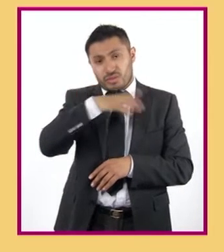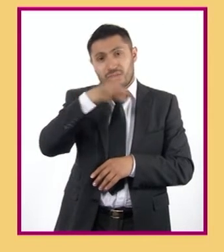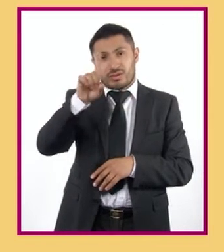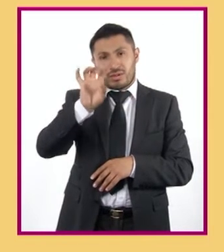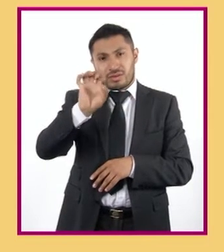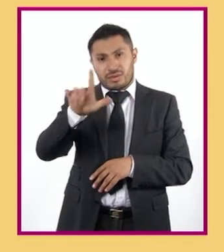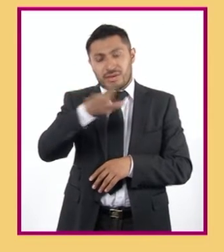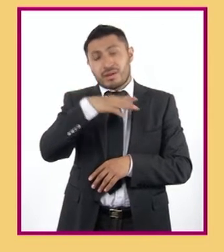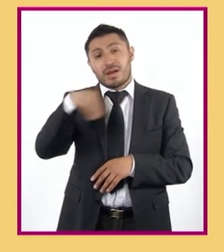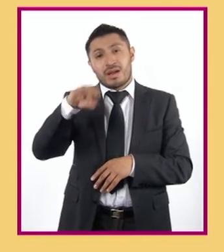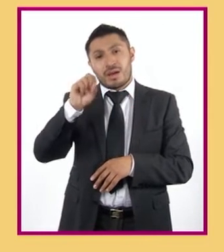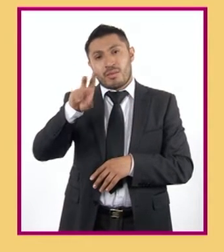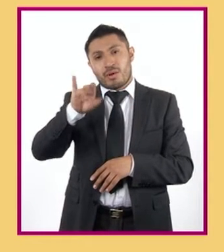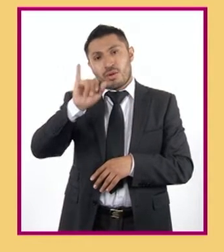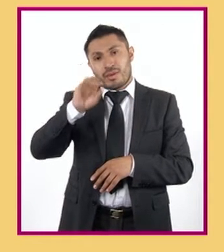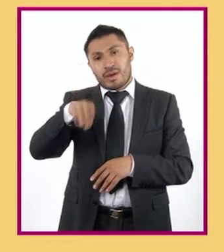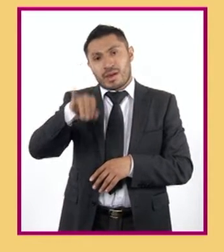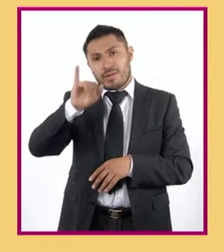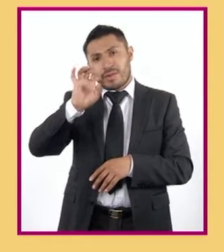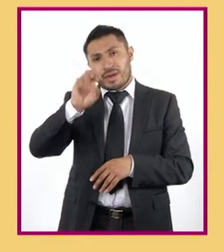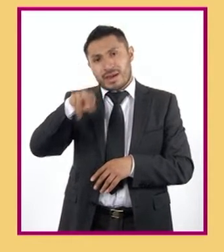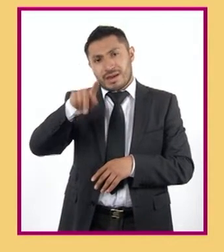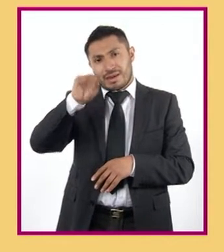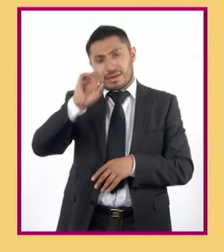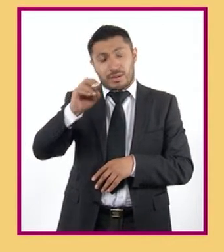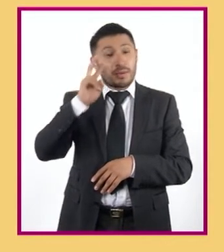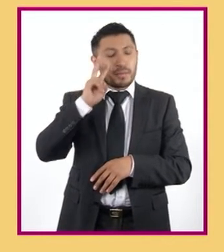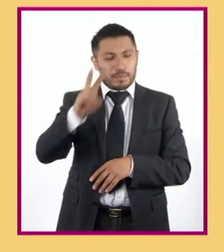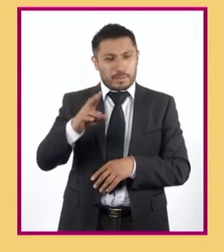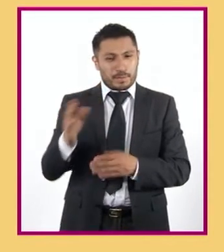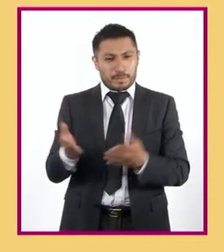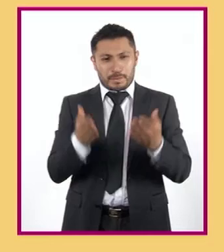Veamos estas propiedades en la siguiente figura.